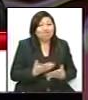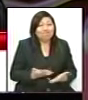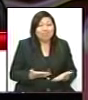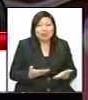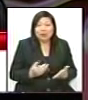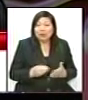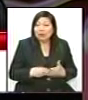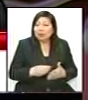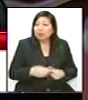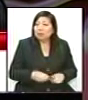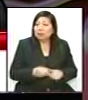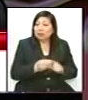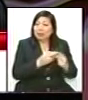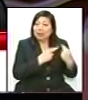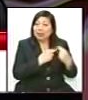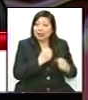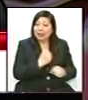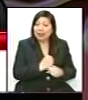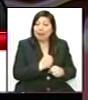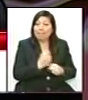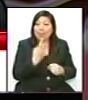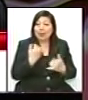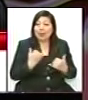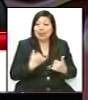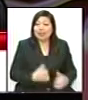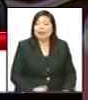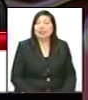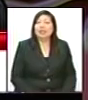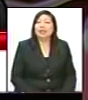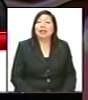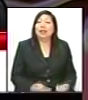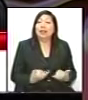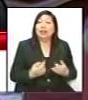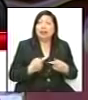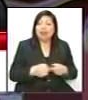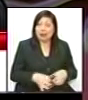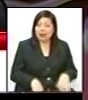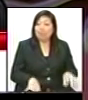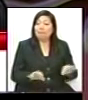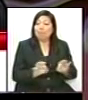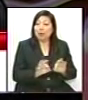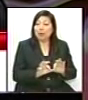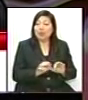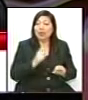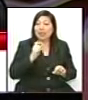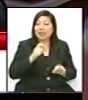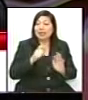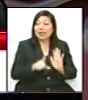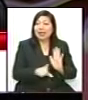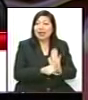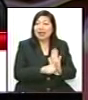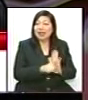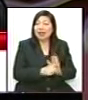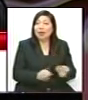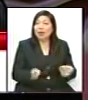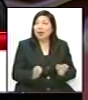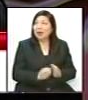a nuestra principal función, ¿cuál es? El dictaminar esta importante y necesaria ley orgánica